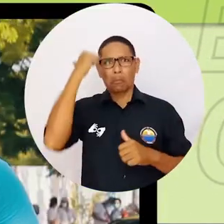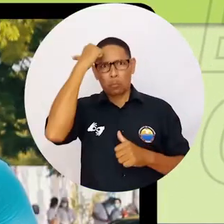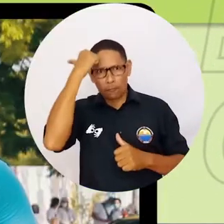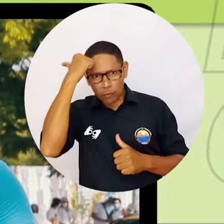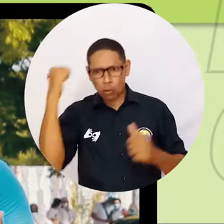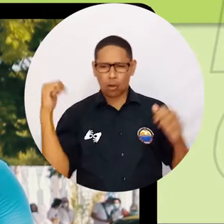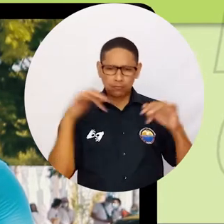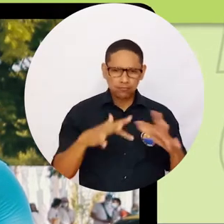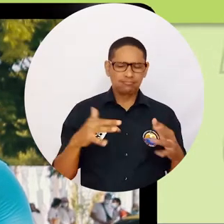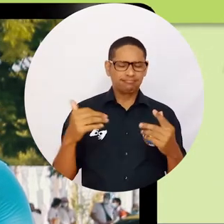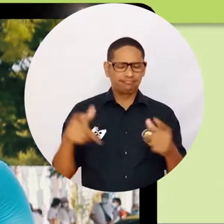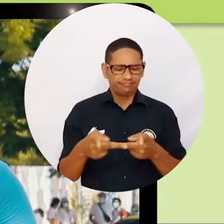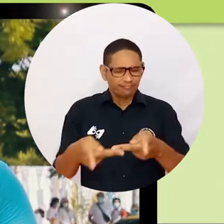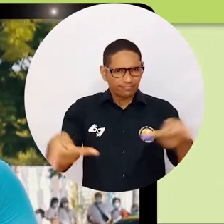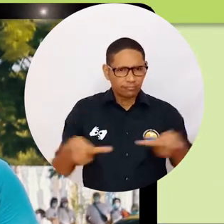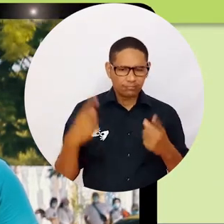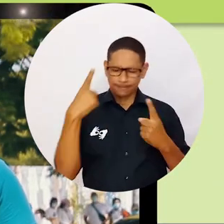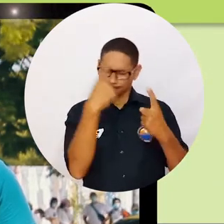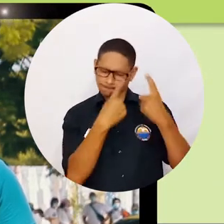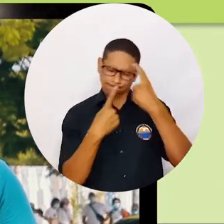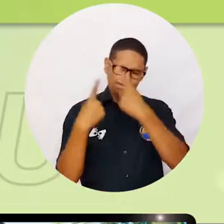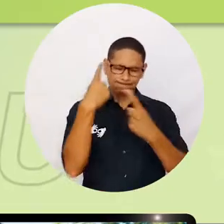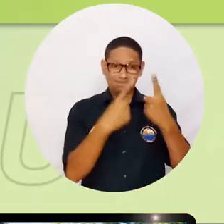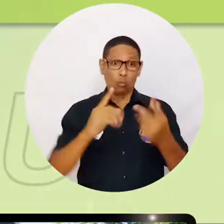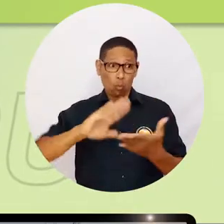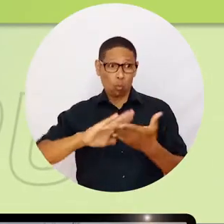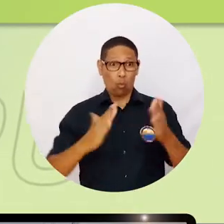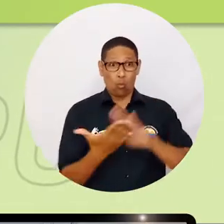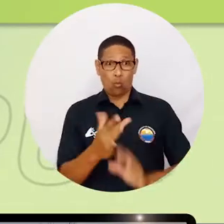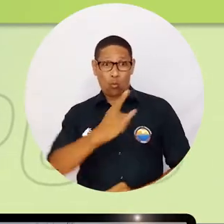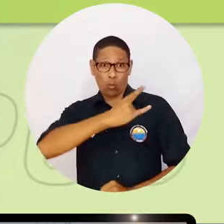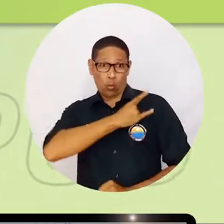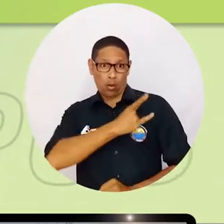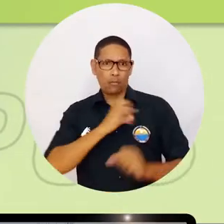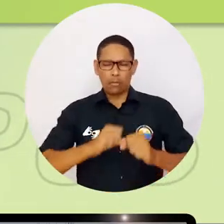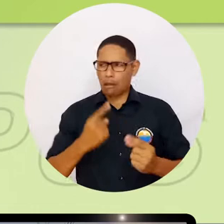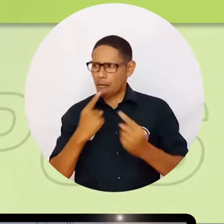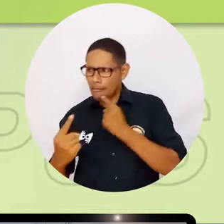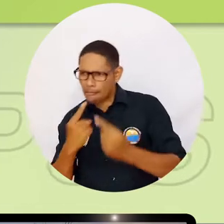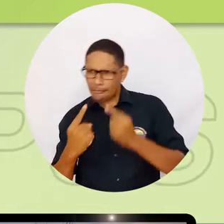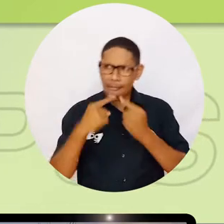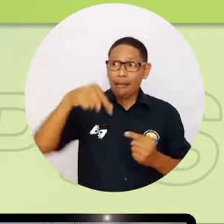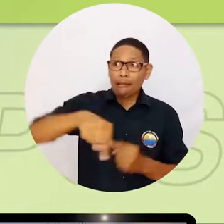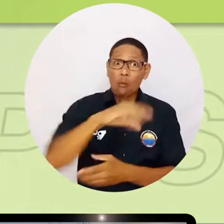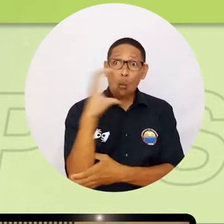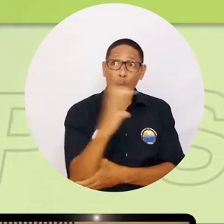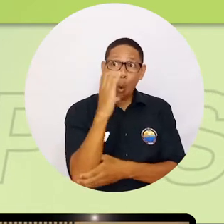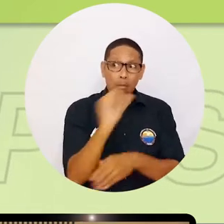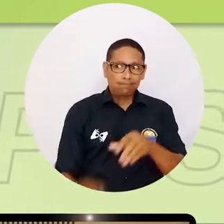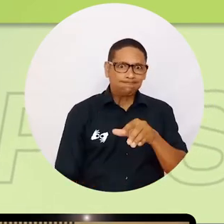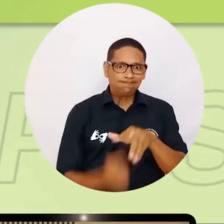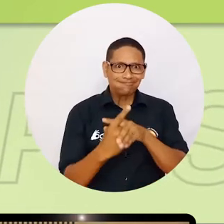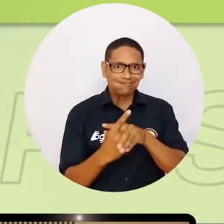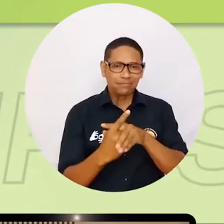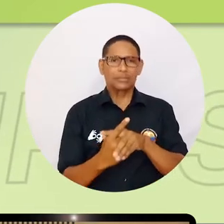docentes, como espacio de reflexión académica para que la comunidad universitaria pueda disertar sobre la coyuntura del país. También